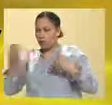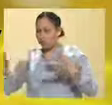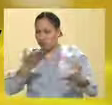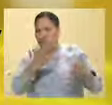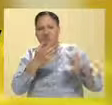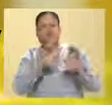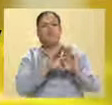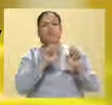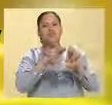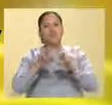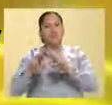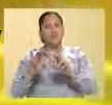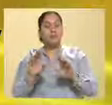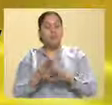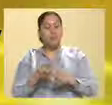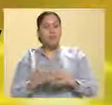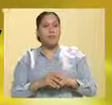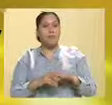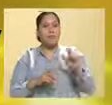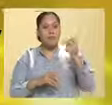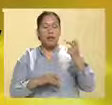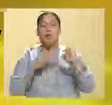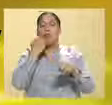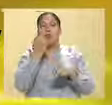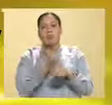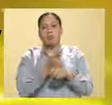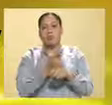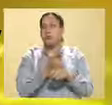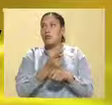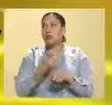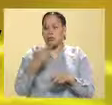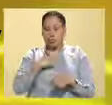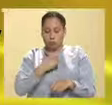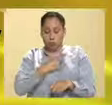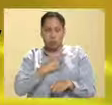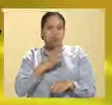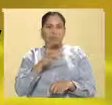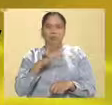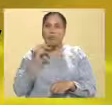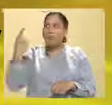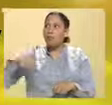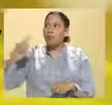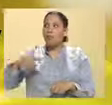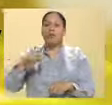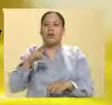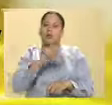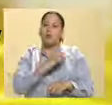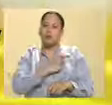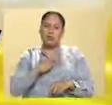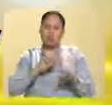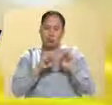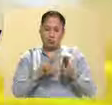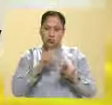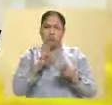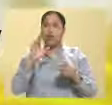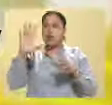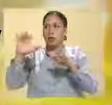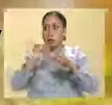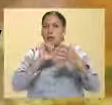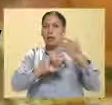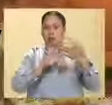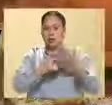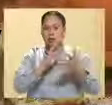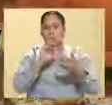trabajo que están haciendo en contra de su voluntad. Entonces yo creo que sí, la regulación tiene que ser algo necesario, porque el trabajo está